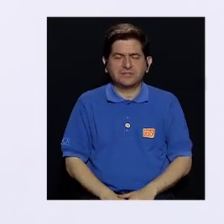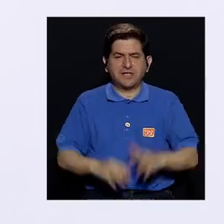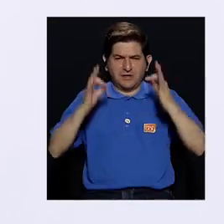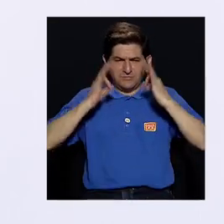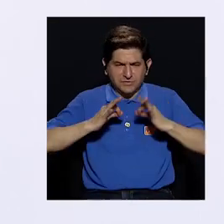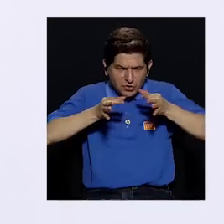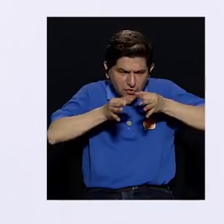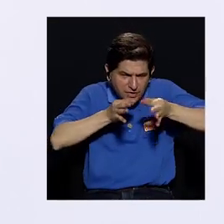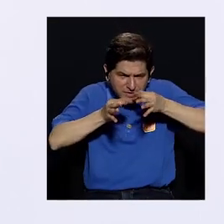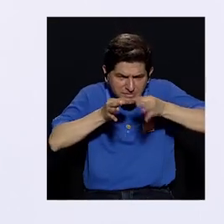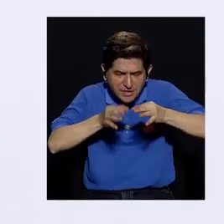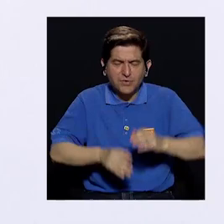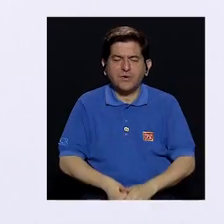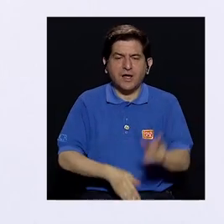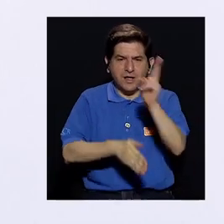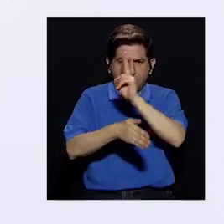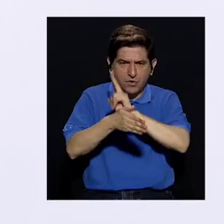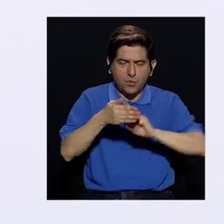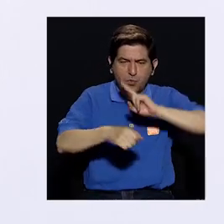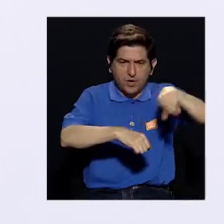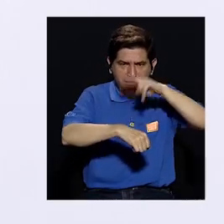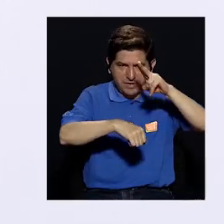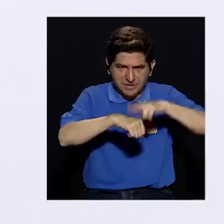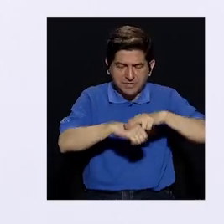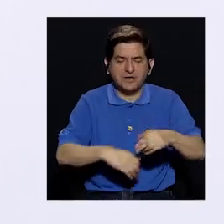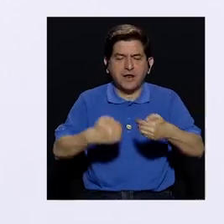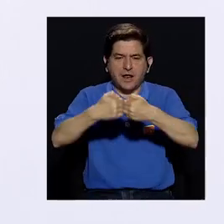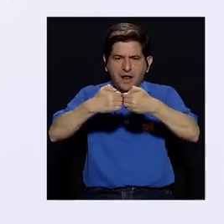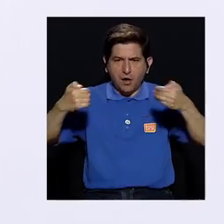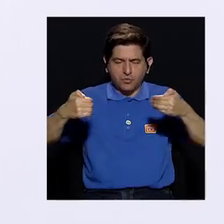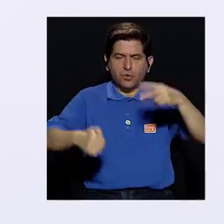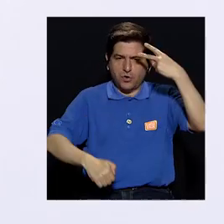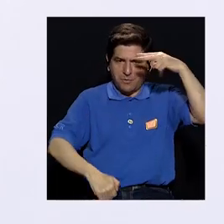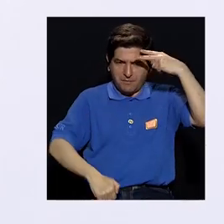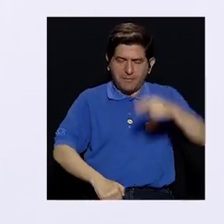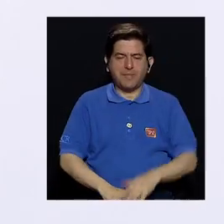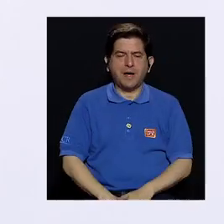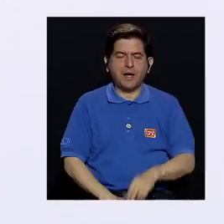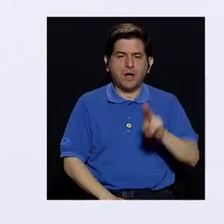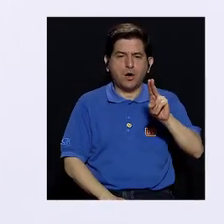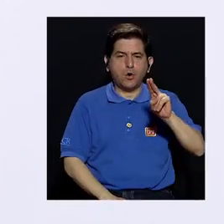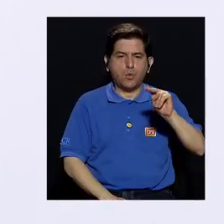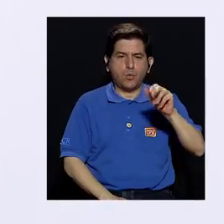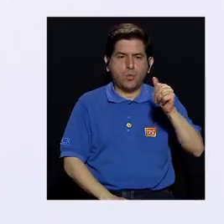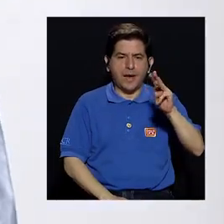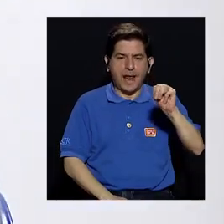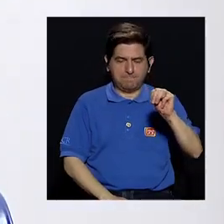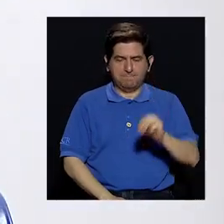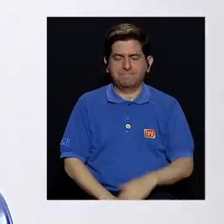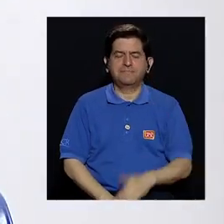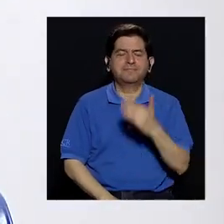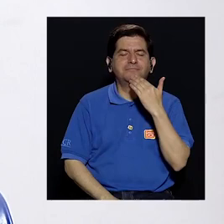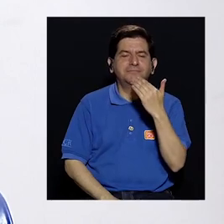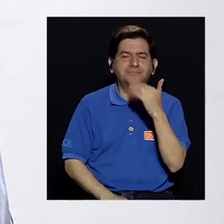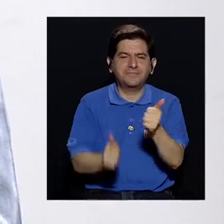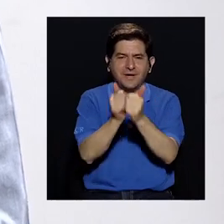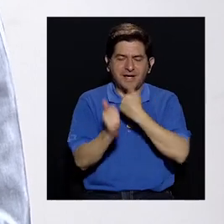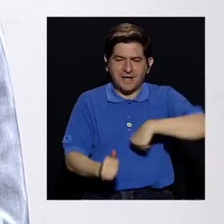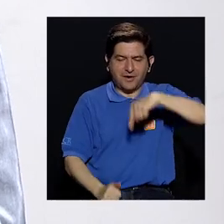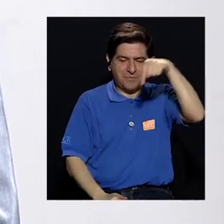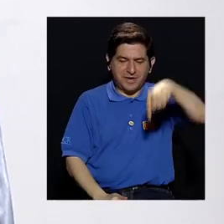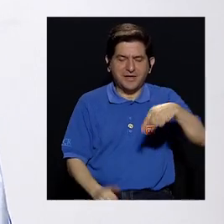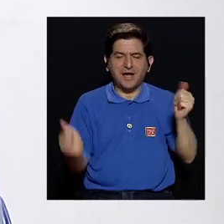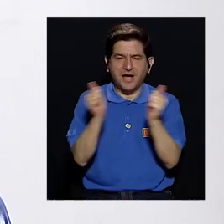celular de la universidad nacional autónoma de méxico la unam galicia muchísimas gracias por